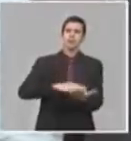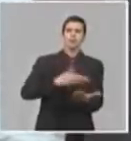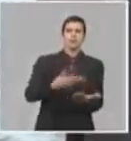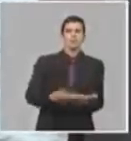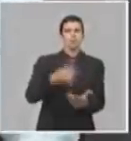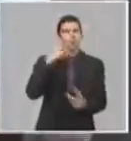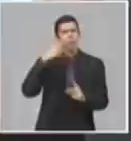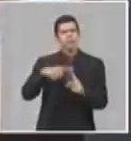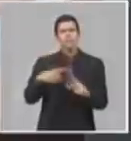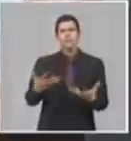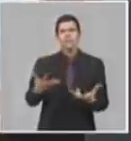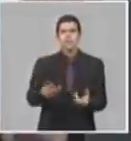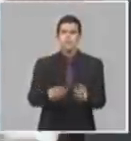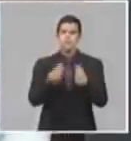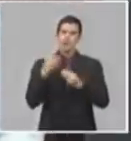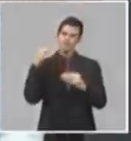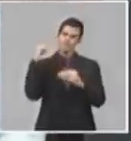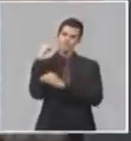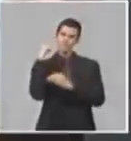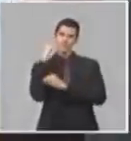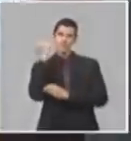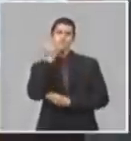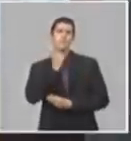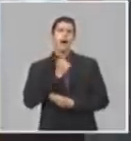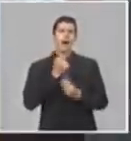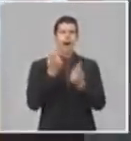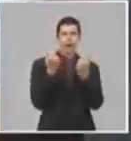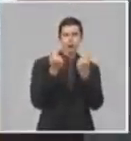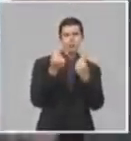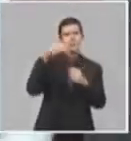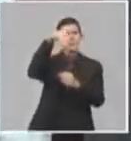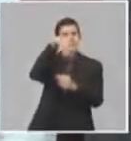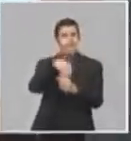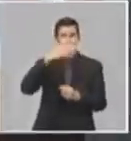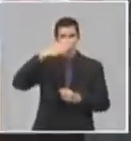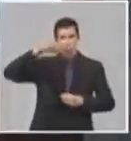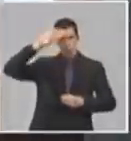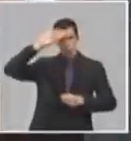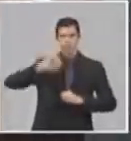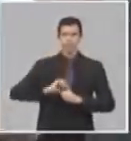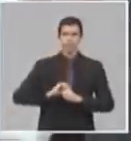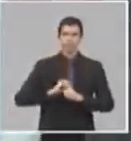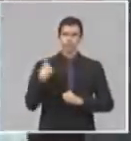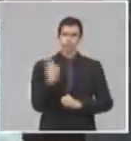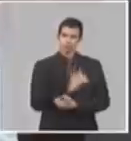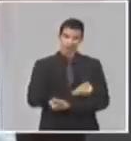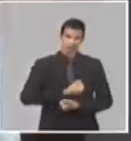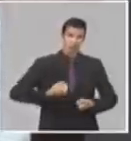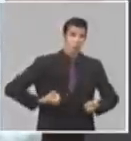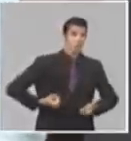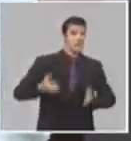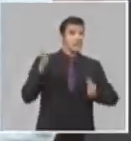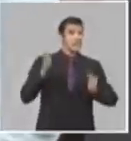fortalecernos, no solo para resistir, sino también para salir adelante y avanzar y desarrollarnos.